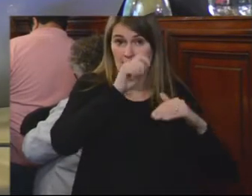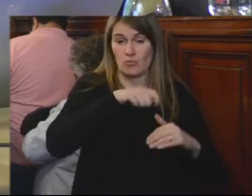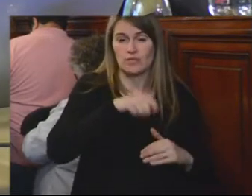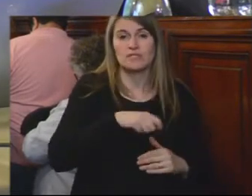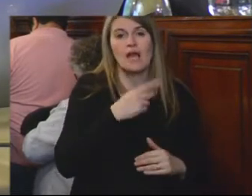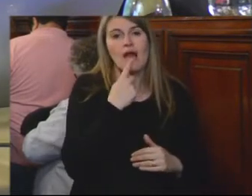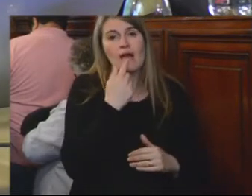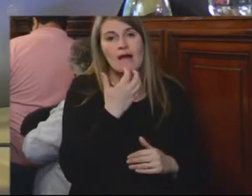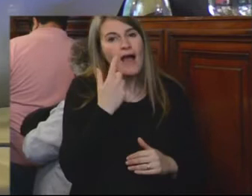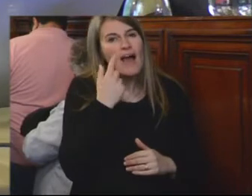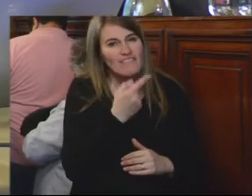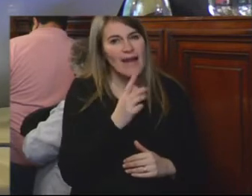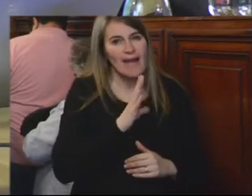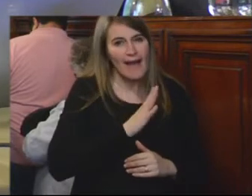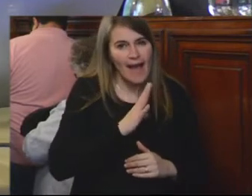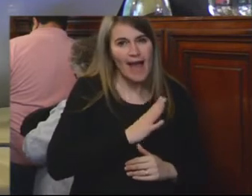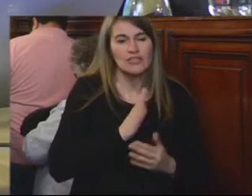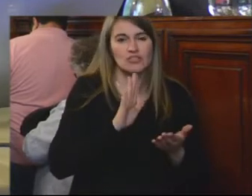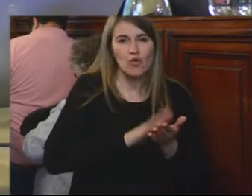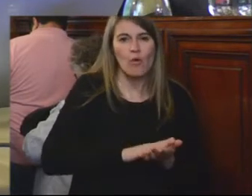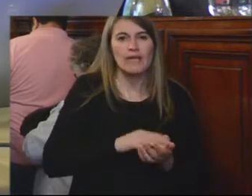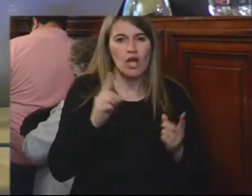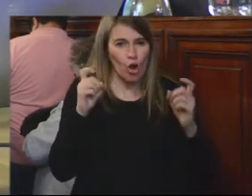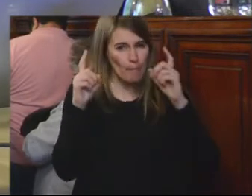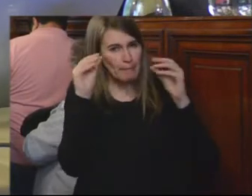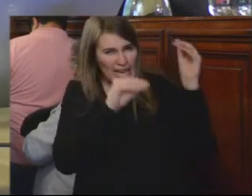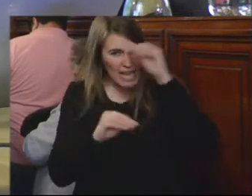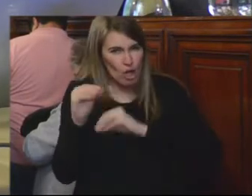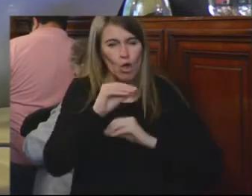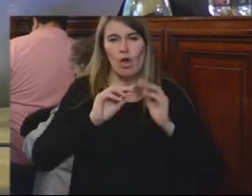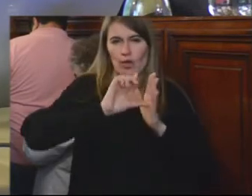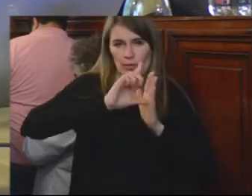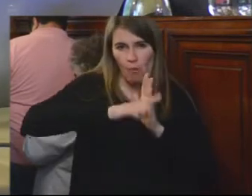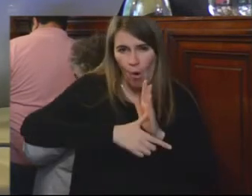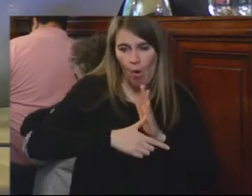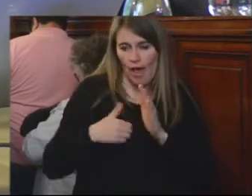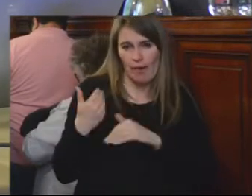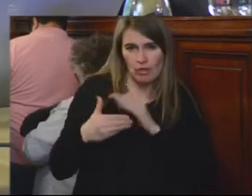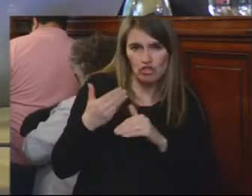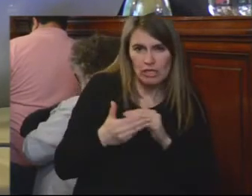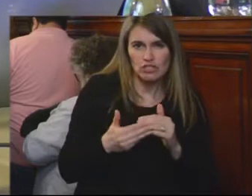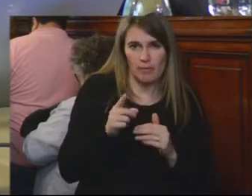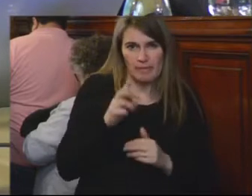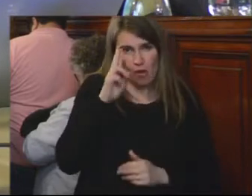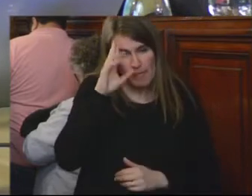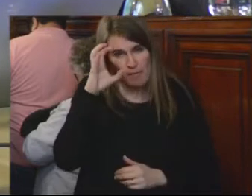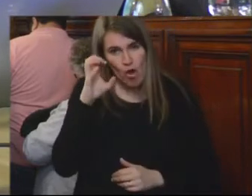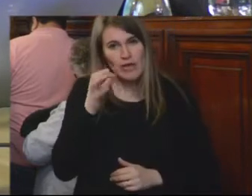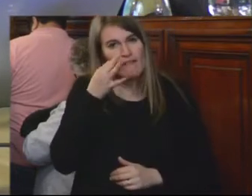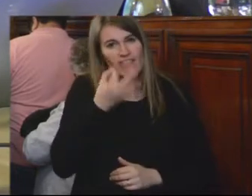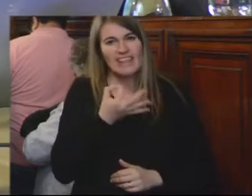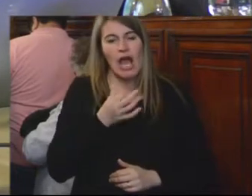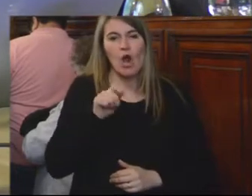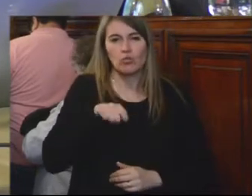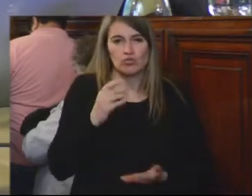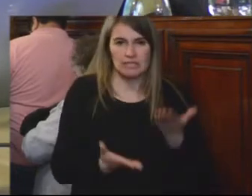los inconvenientes vinculados a la complejidad de los procesos y las demoras provocadas en estos procesos de memoria verdad y justicia mediante la